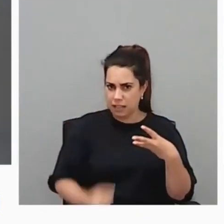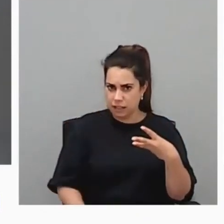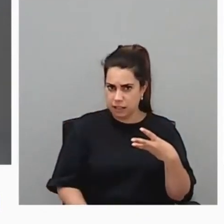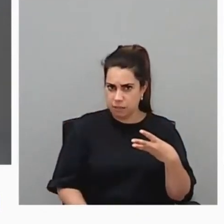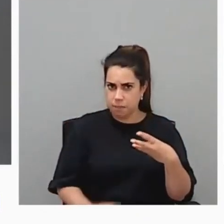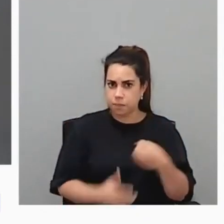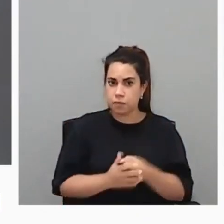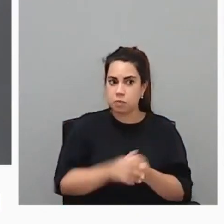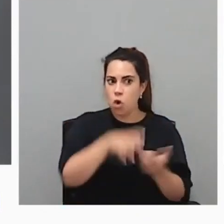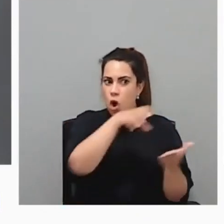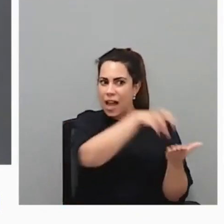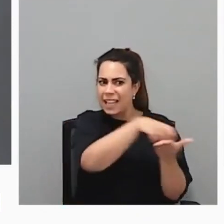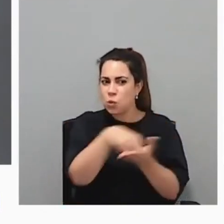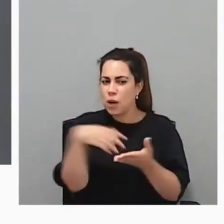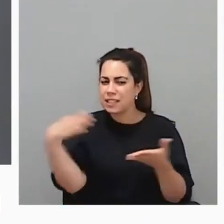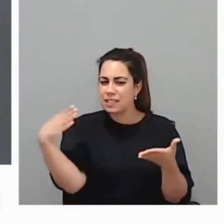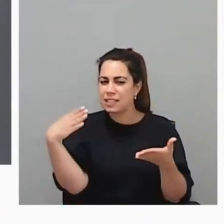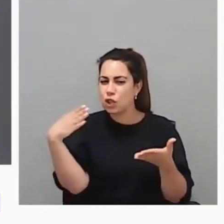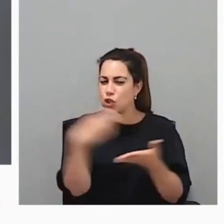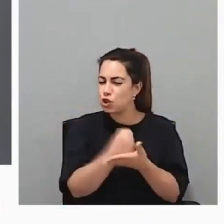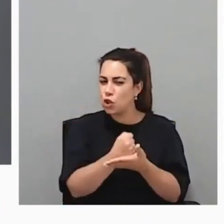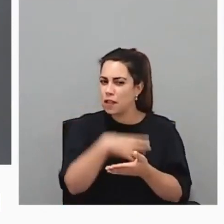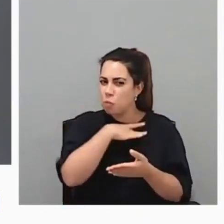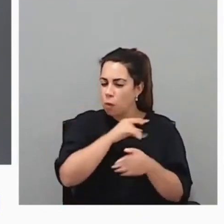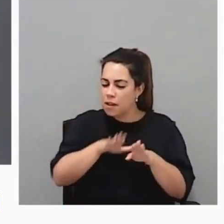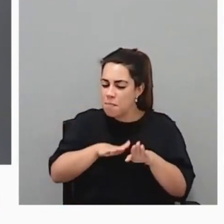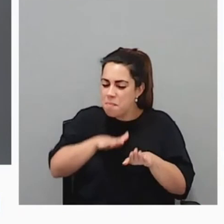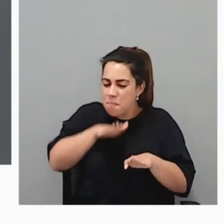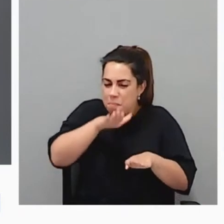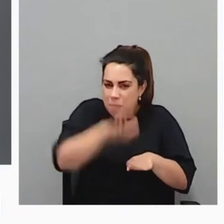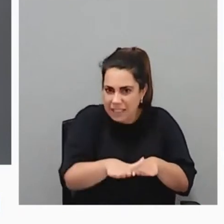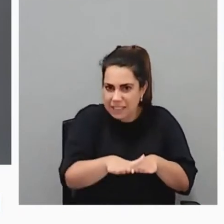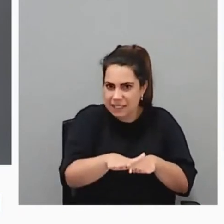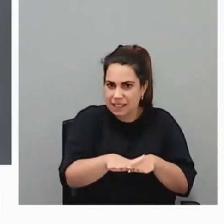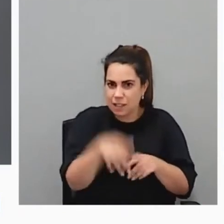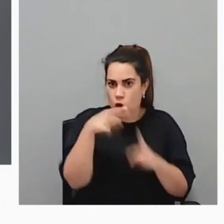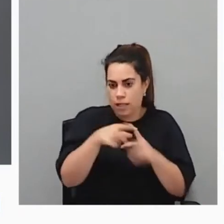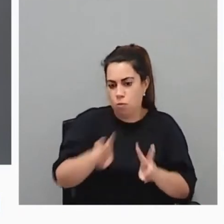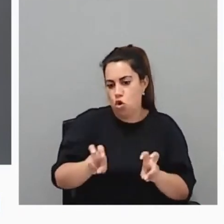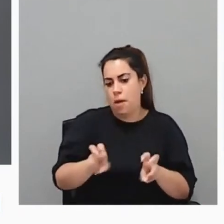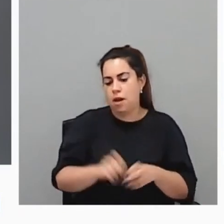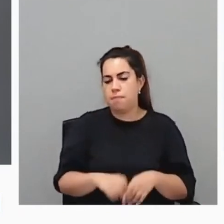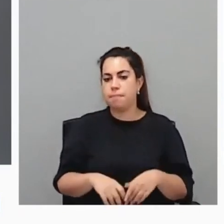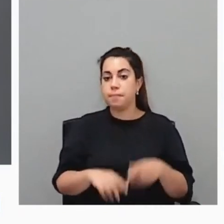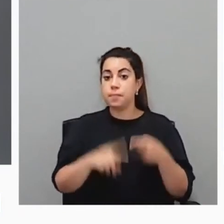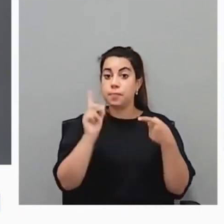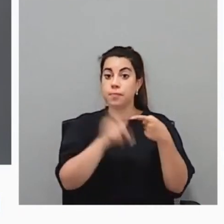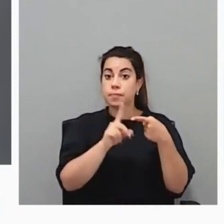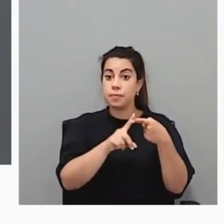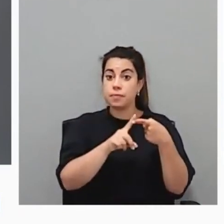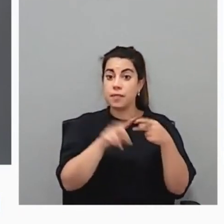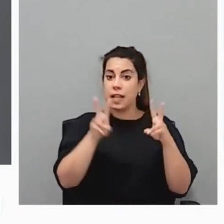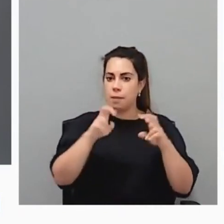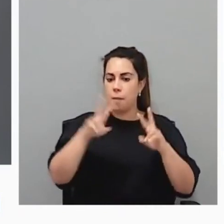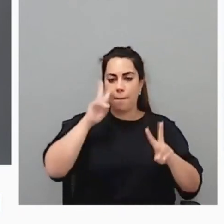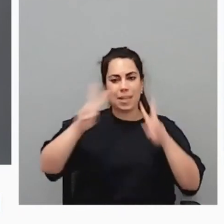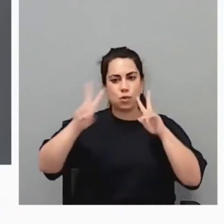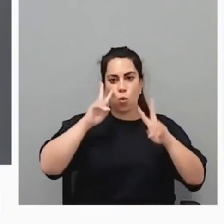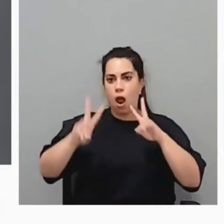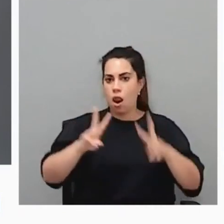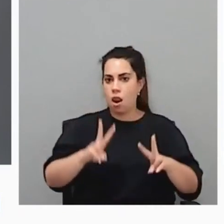las escuelas pueden dar un pasito más y seguir innovando. El primero es la parte visual, que sea una escuela más